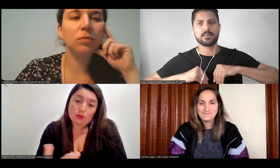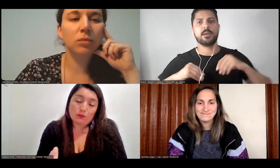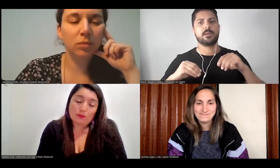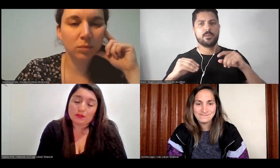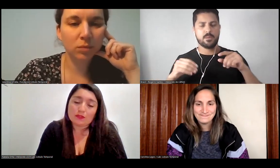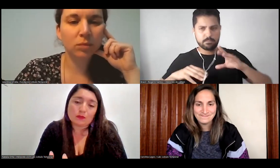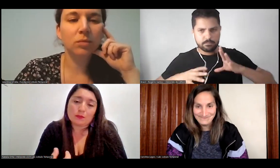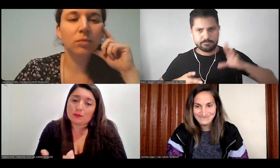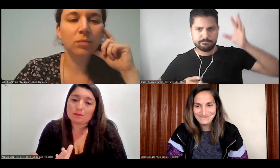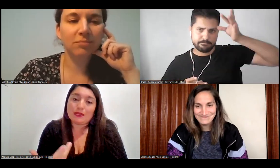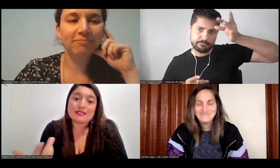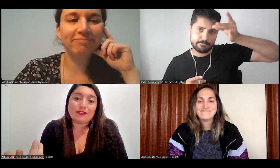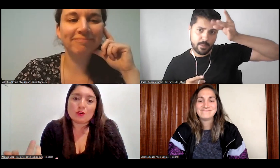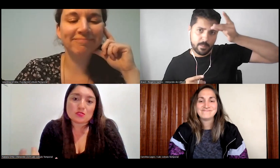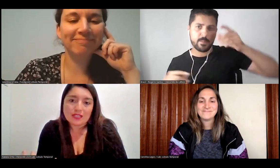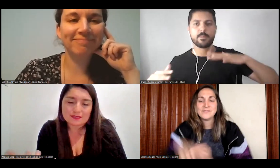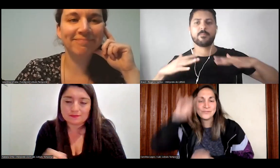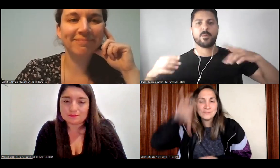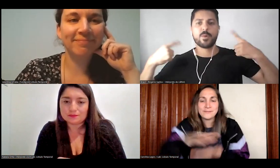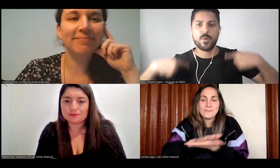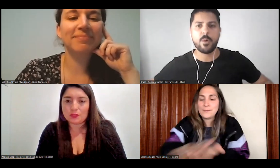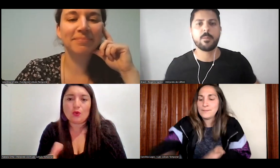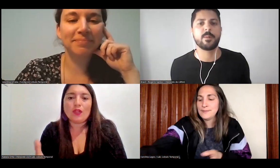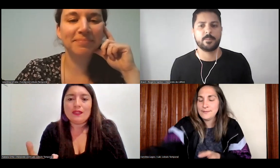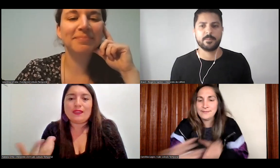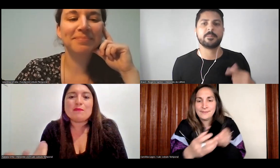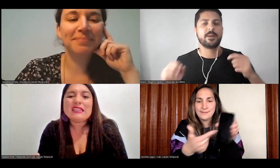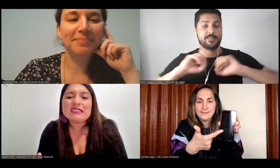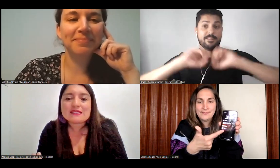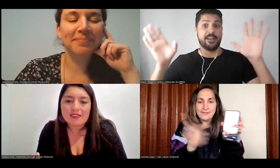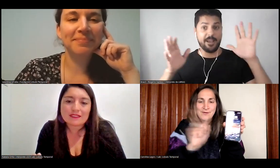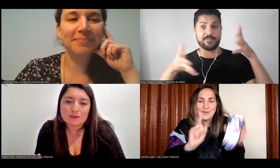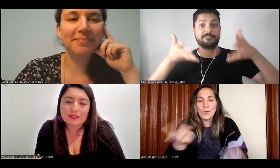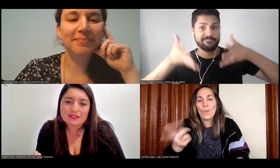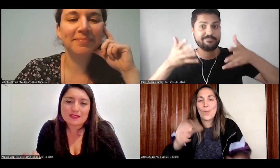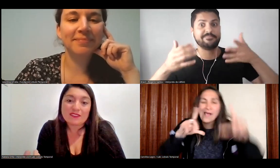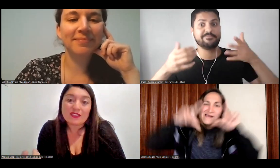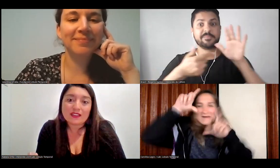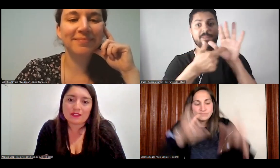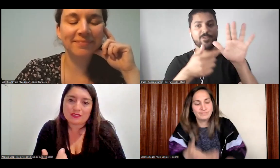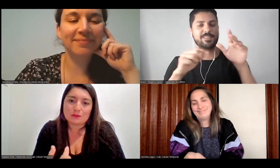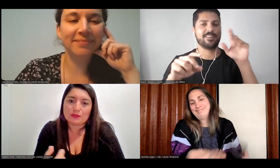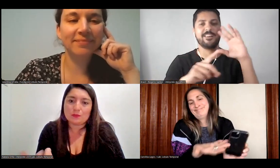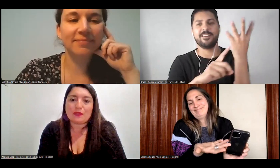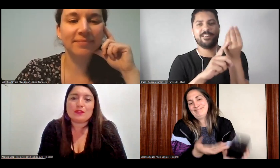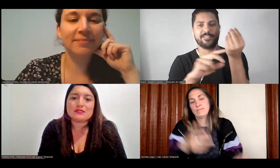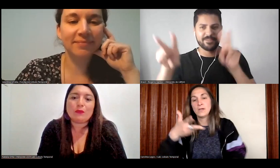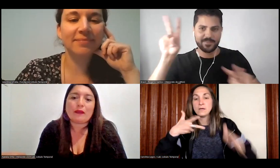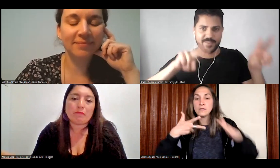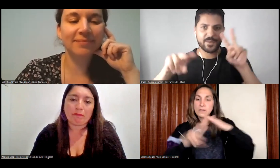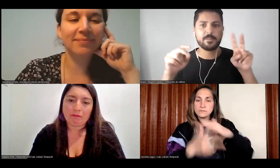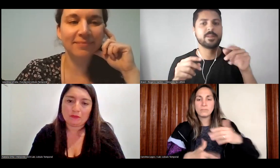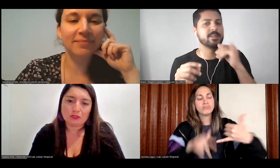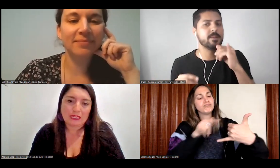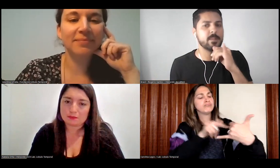del cuerpo, los movimientos del cuerpo, para saber cómo se hace. O darle más intensidad también y significado a ese movimiento. Por ejemplo, el